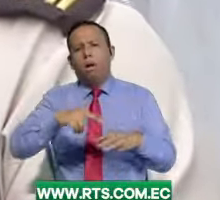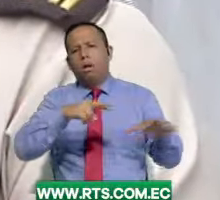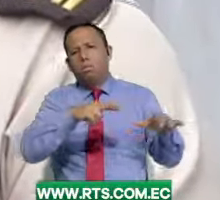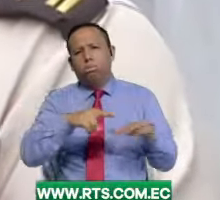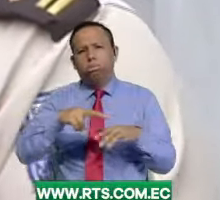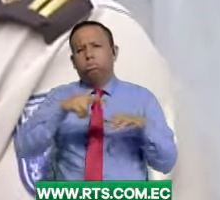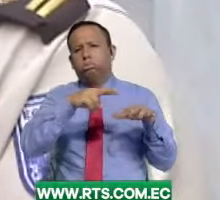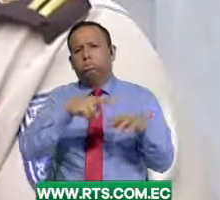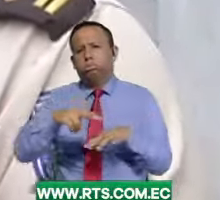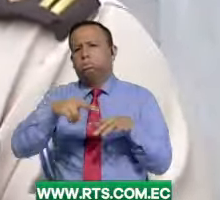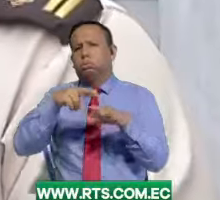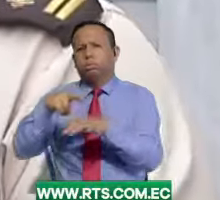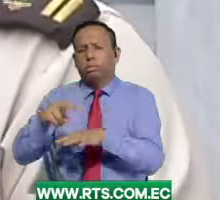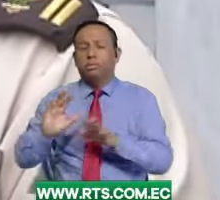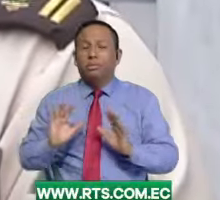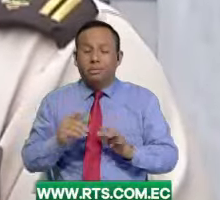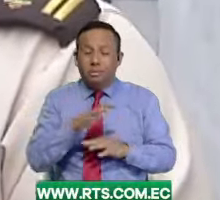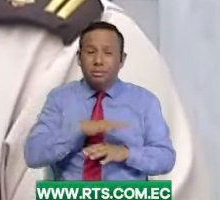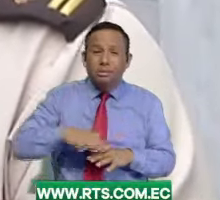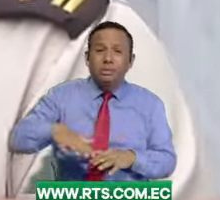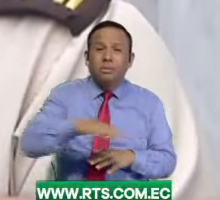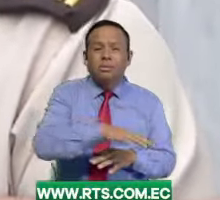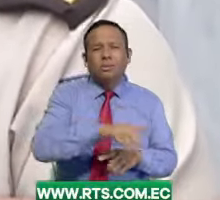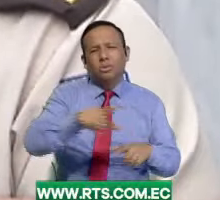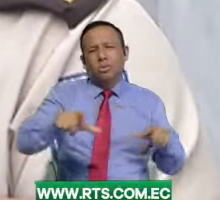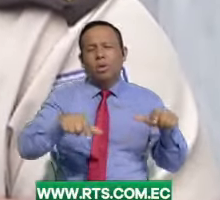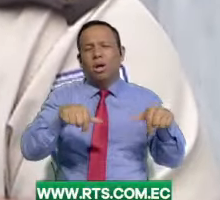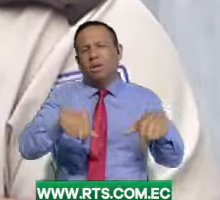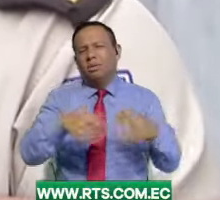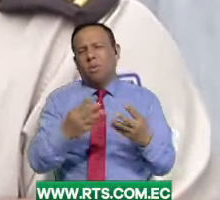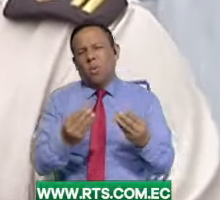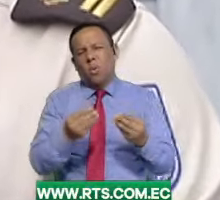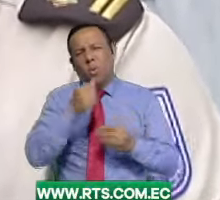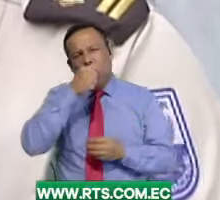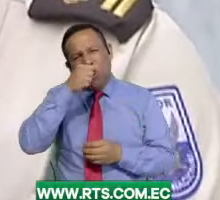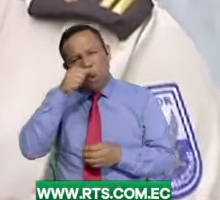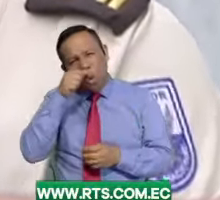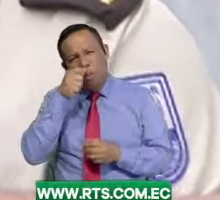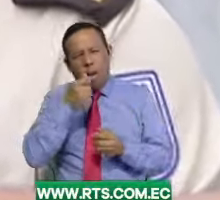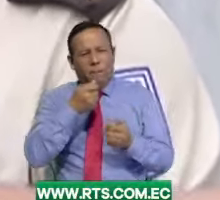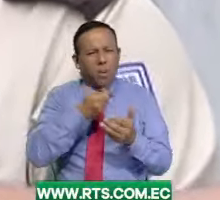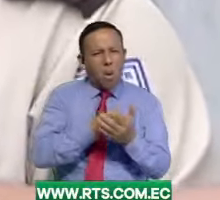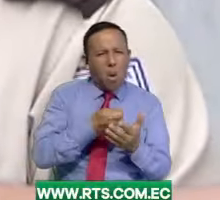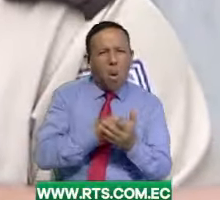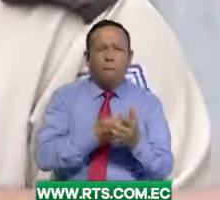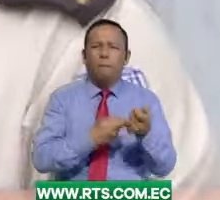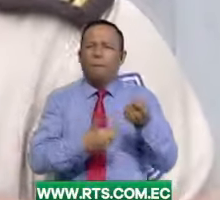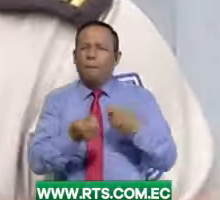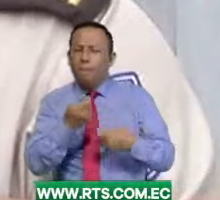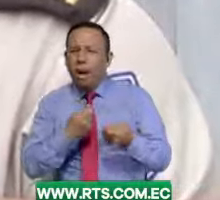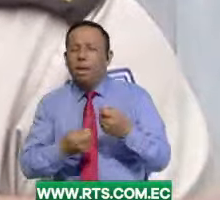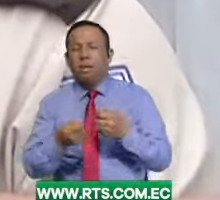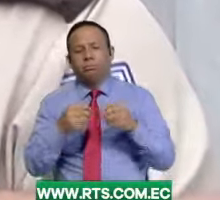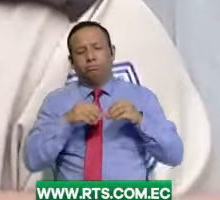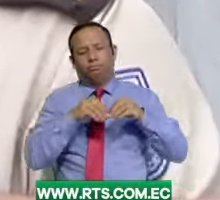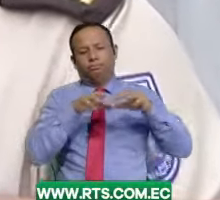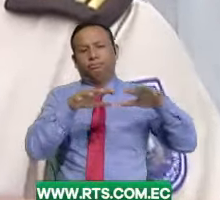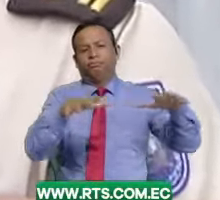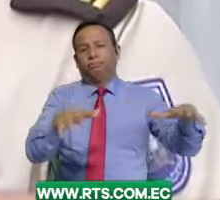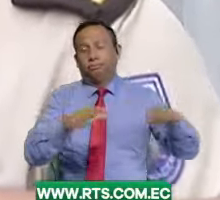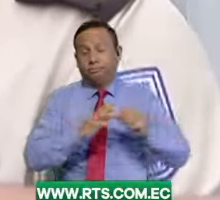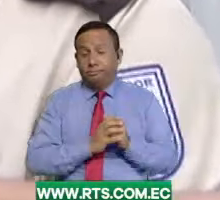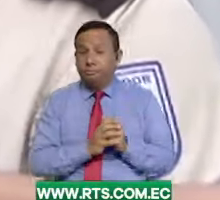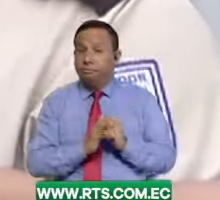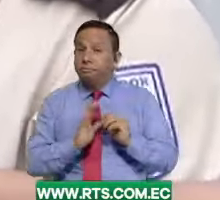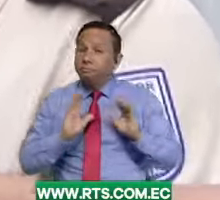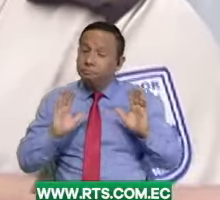cuanto al consumo y expendio de sustancias sujetas a fiscalización. Ubicar alguna